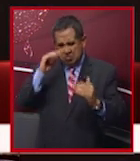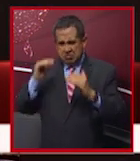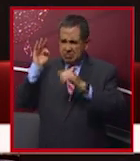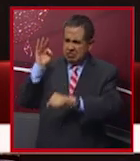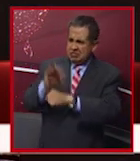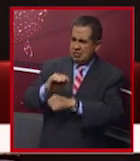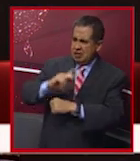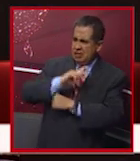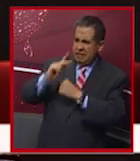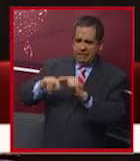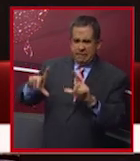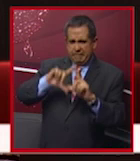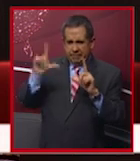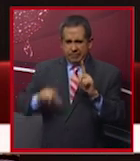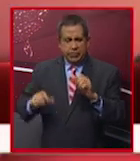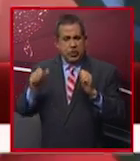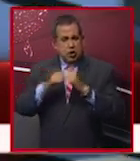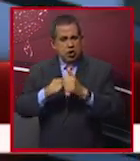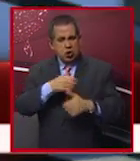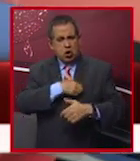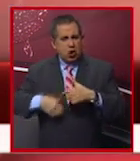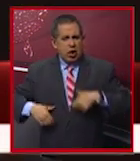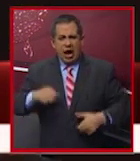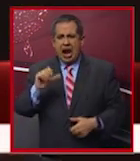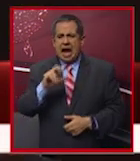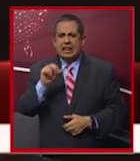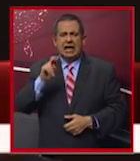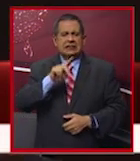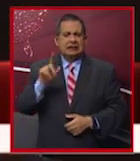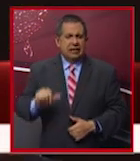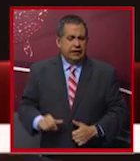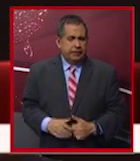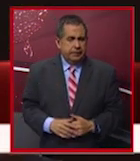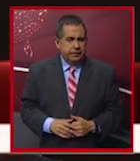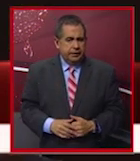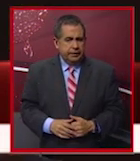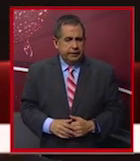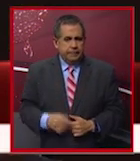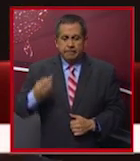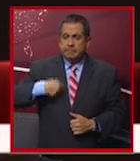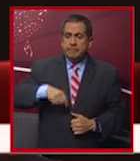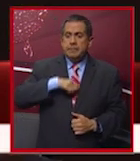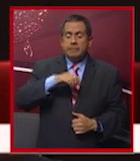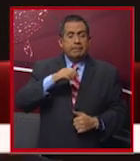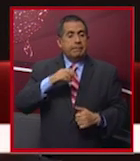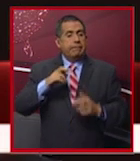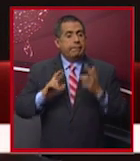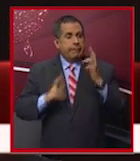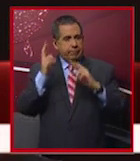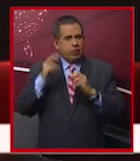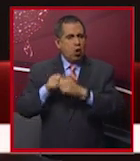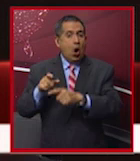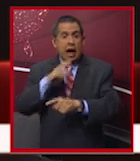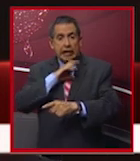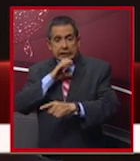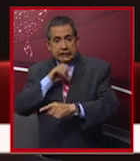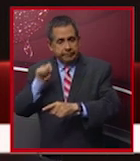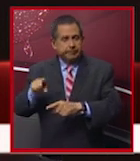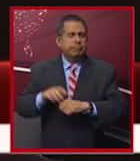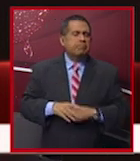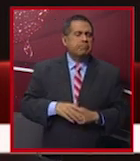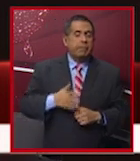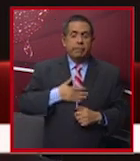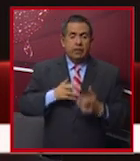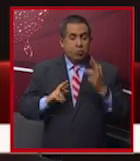soberanía nacional de Carranza. Nuestra revolución culminó en la Constitución Política de los Estados Unidos Mexicanos,